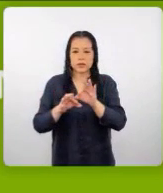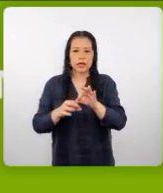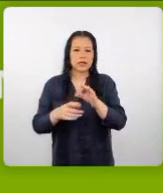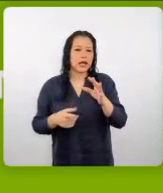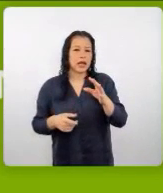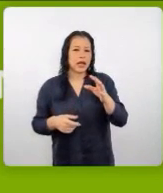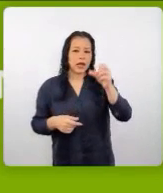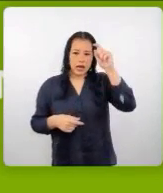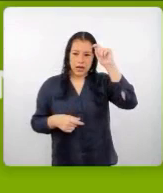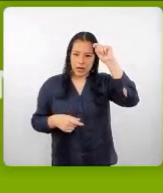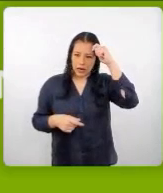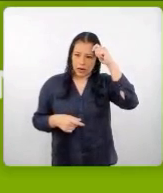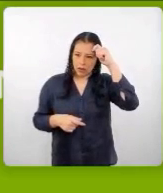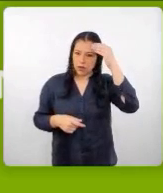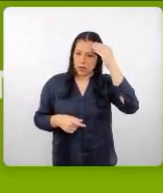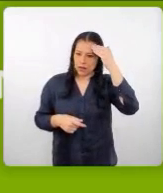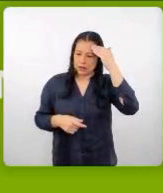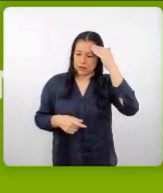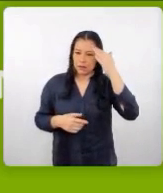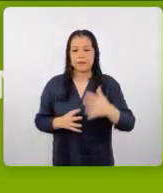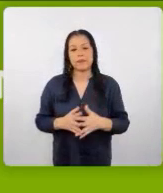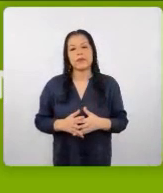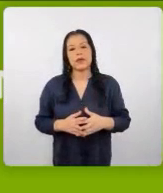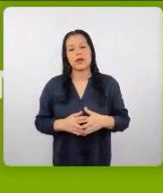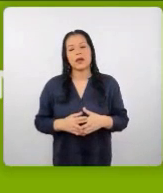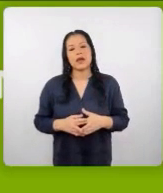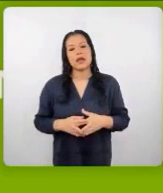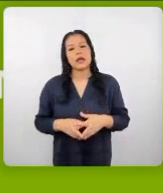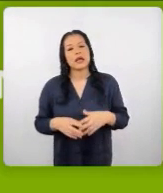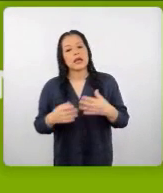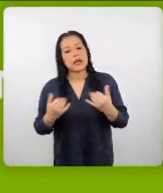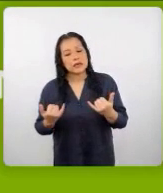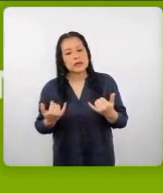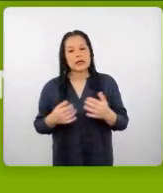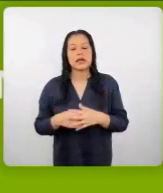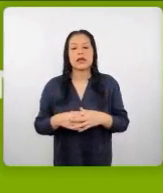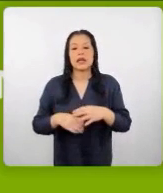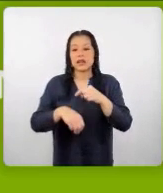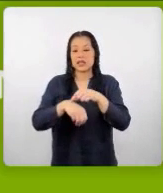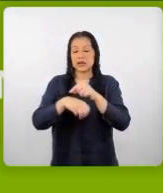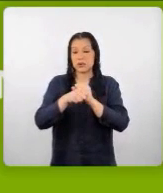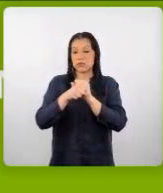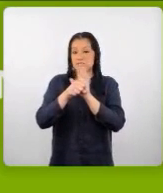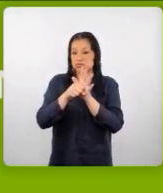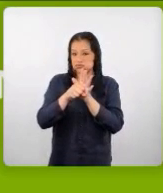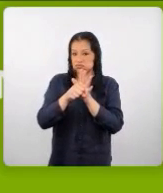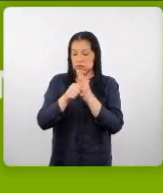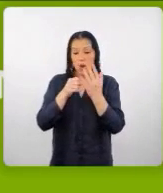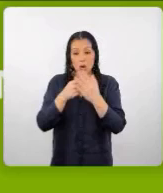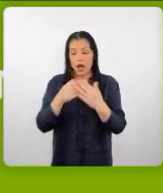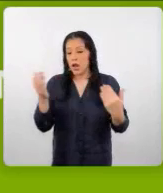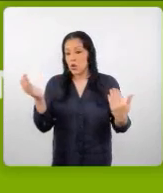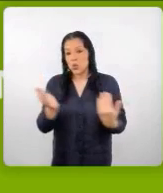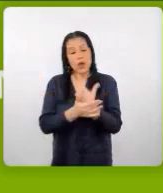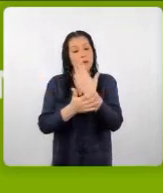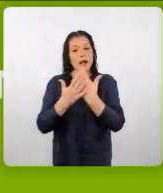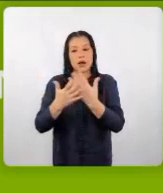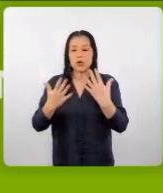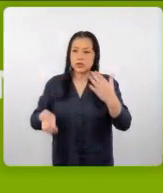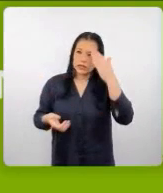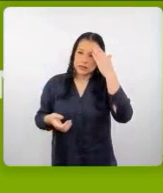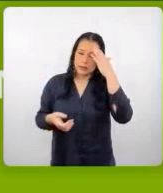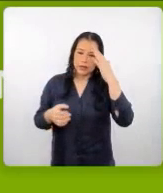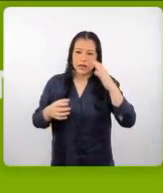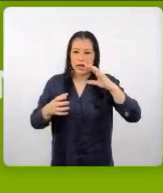cuenta que la coyuntura también está haciendo que nosotros nos redescubramos y que en general el mundo